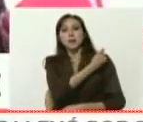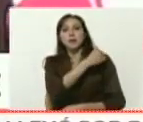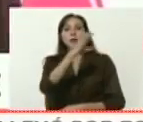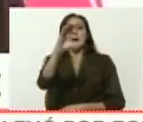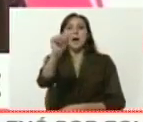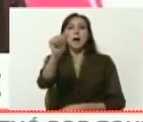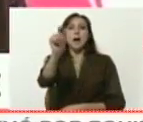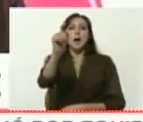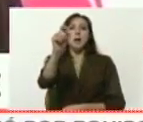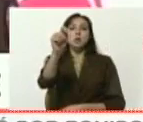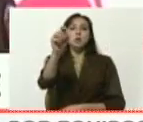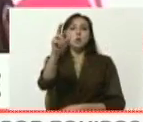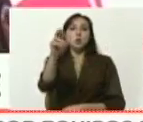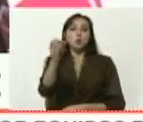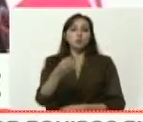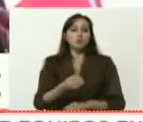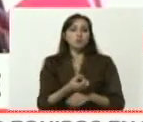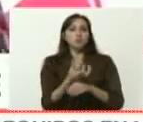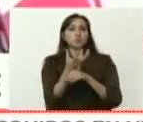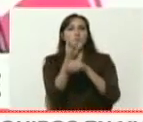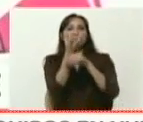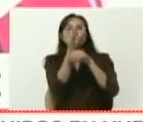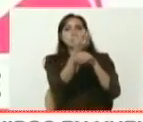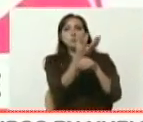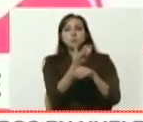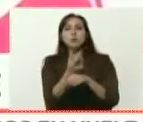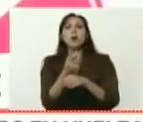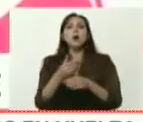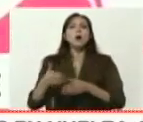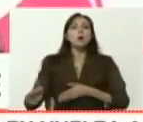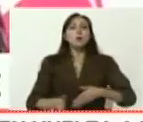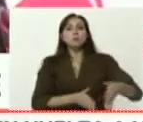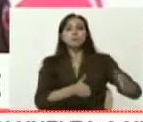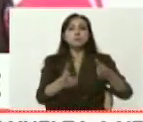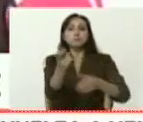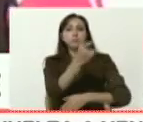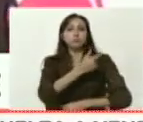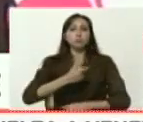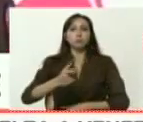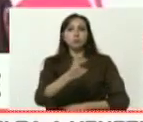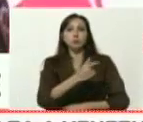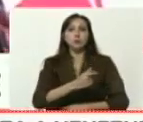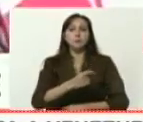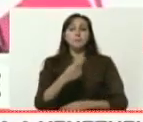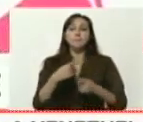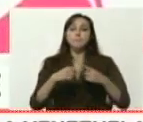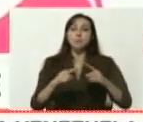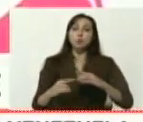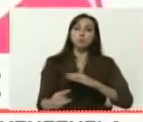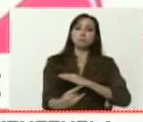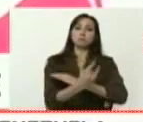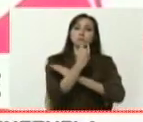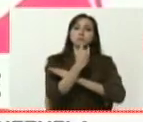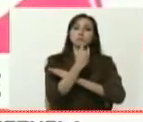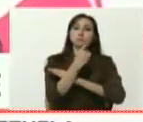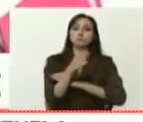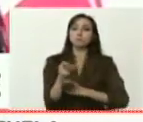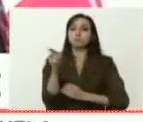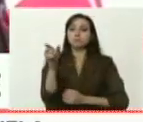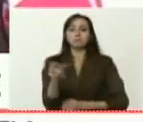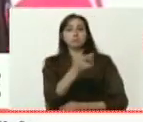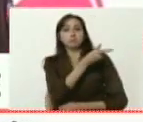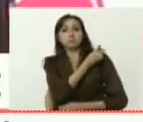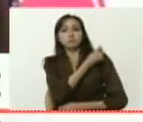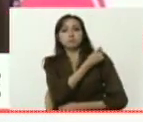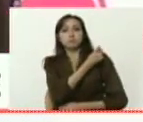sagrada para buscar el camino de la libertad. Y también es traicionado por el entonces compadre coronel Juan Vicente